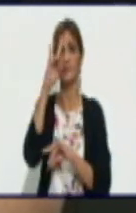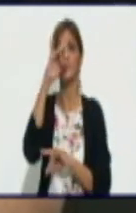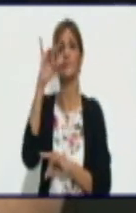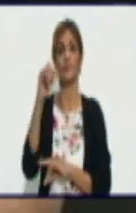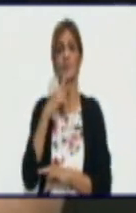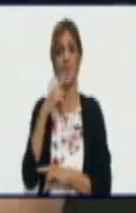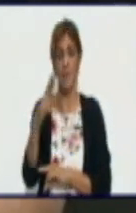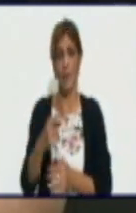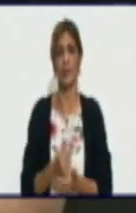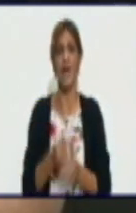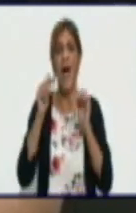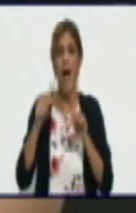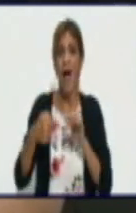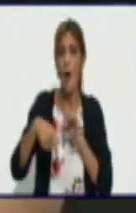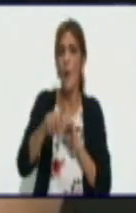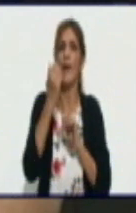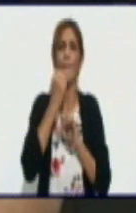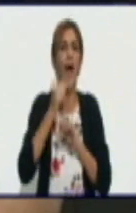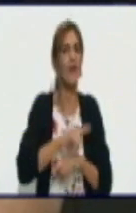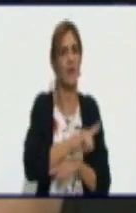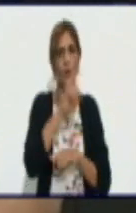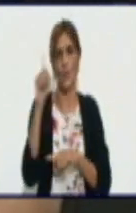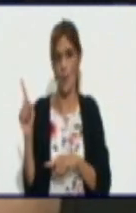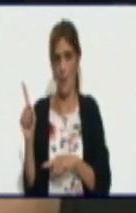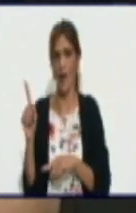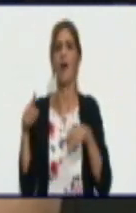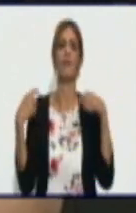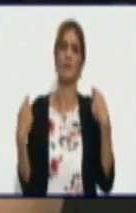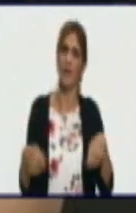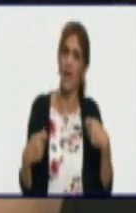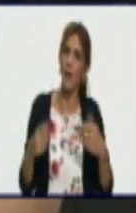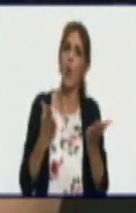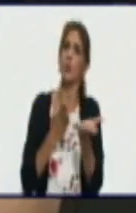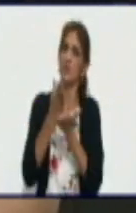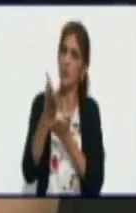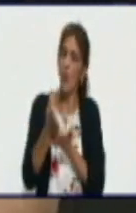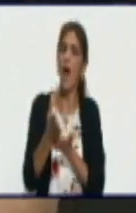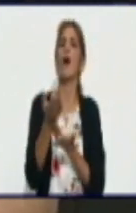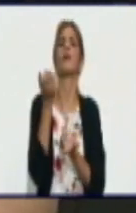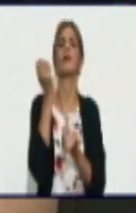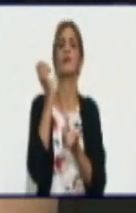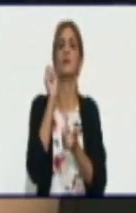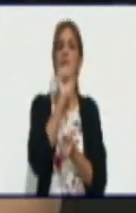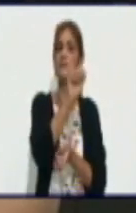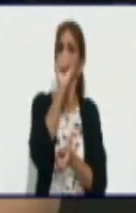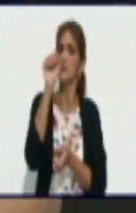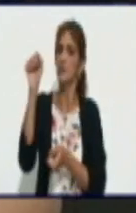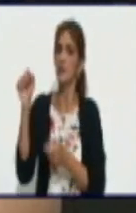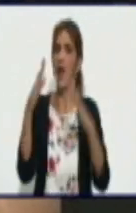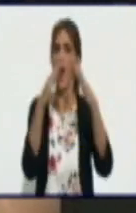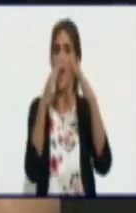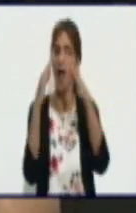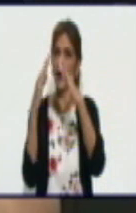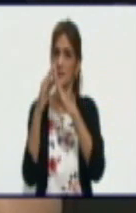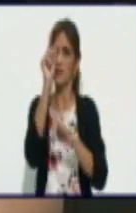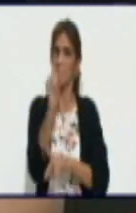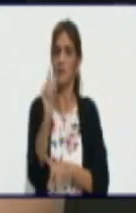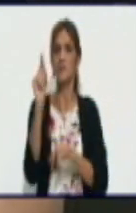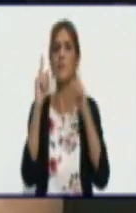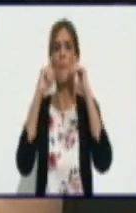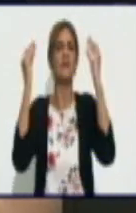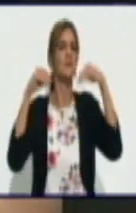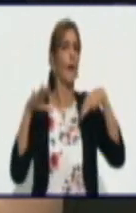puede pensar erróneamente que tenemos el problema resuelto, la población puede confiarse y minimizar